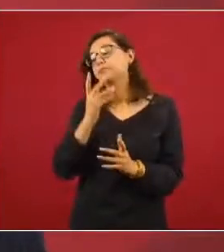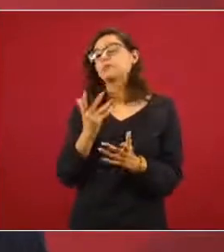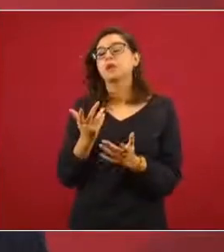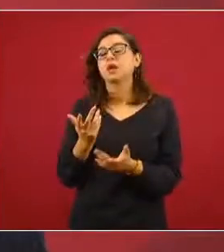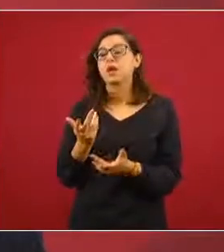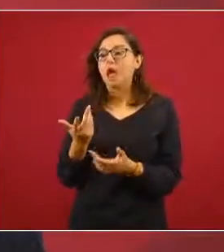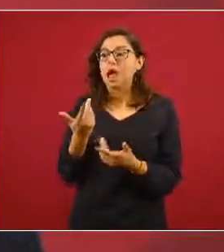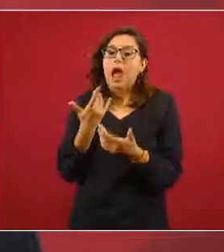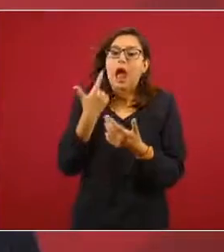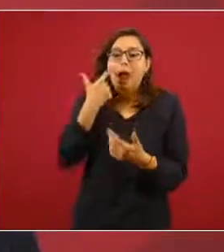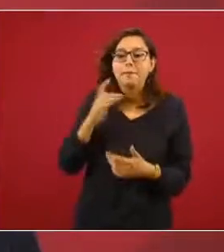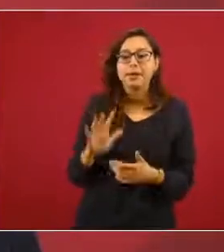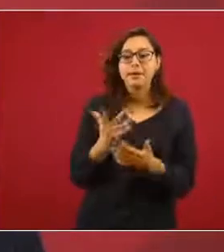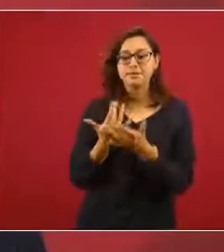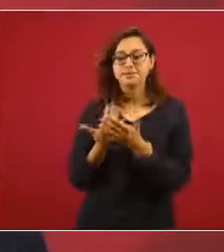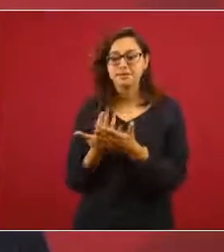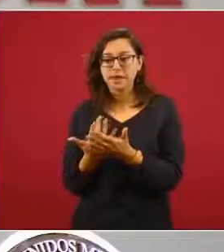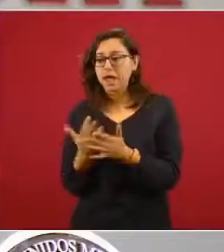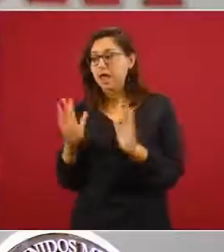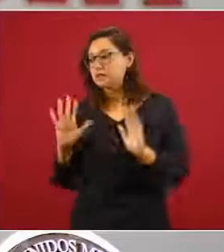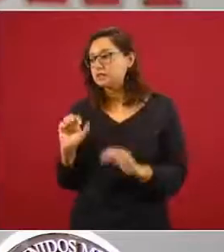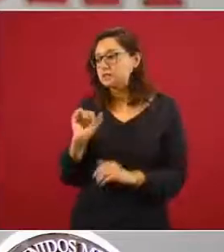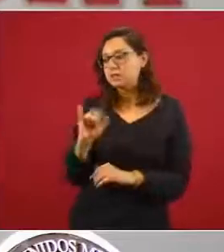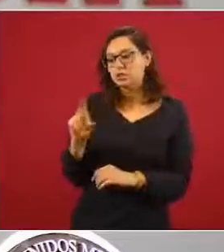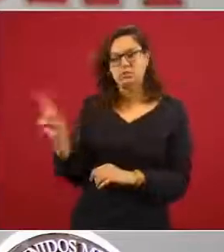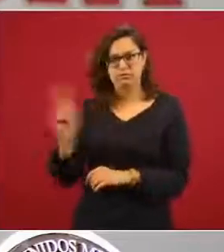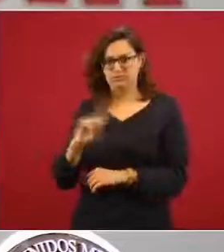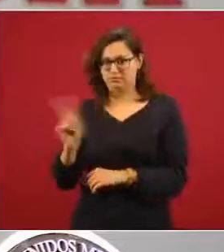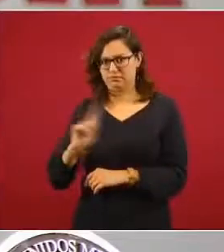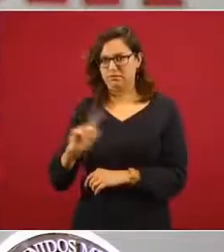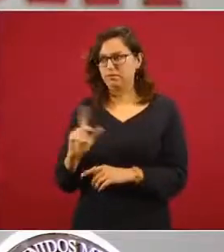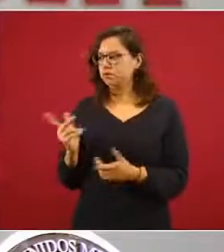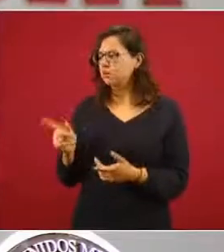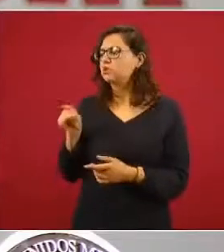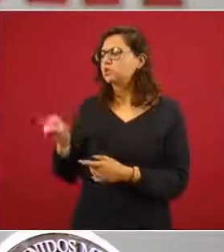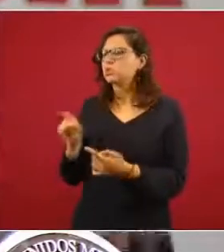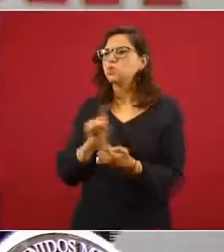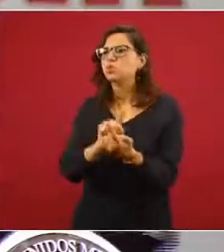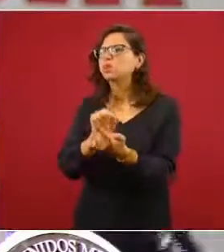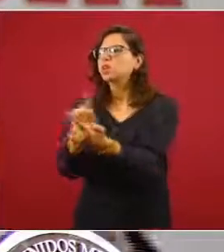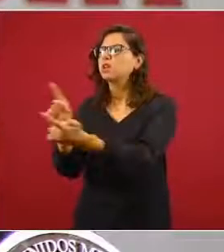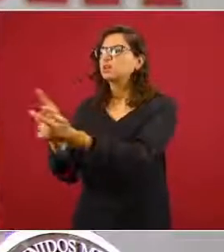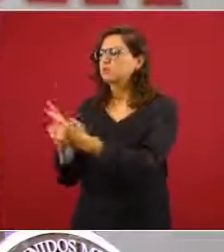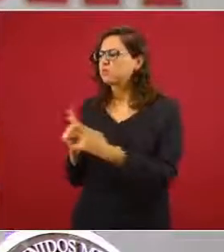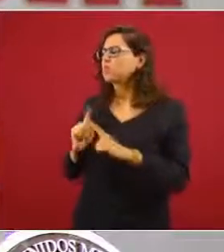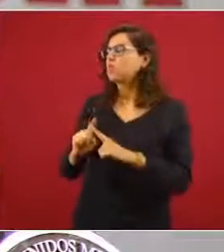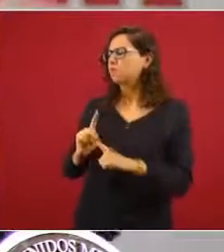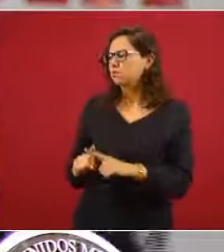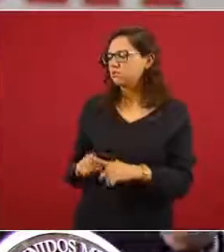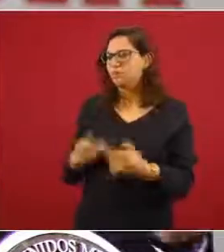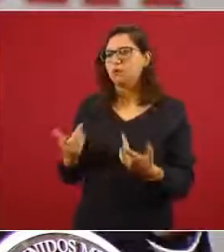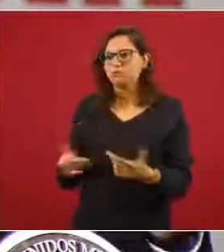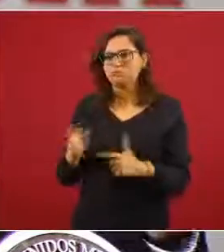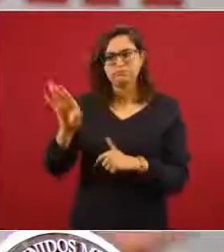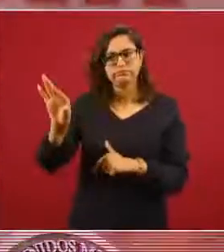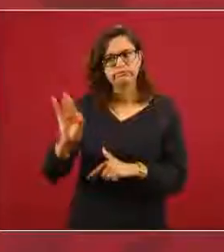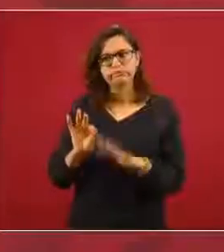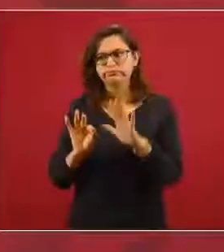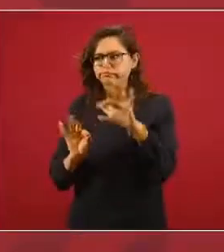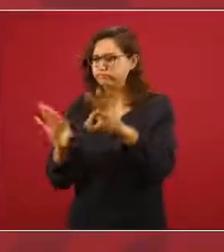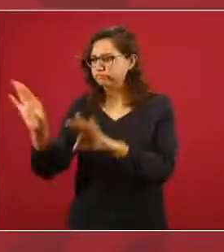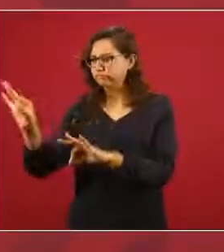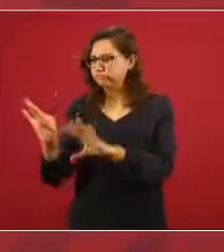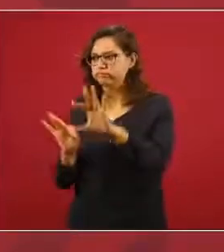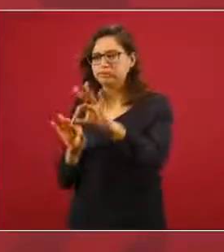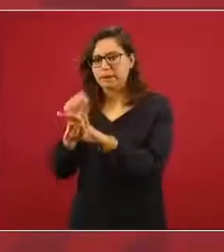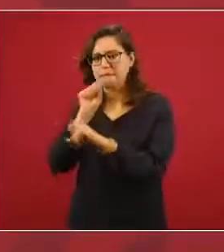laboratorio, se estudian sus contactos, a quién pudieron haber infectado. Y a todo ese sistema de caso, contactos, se le